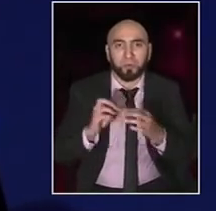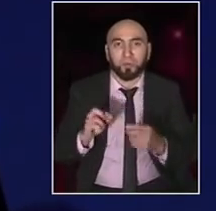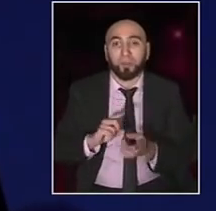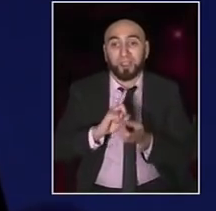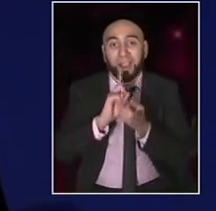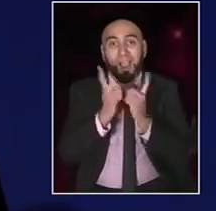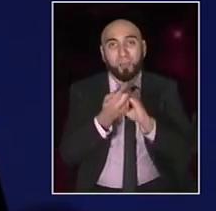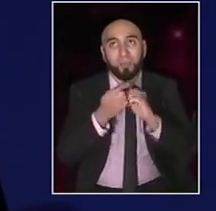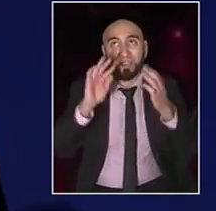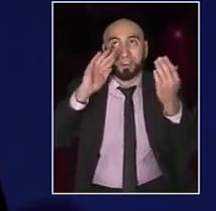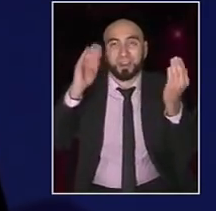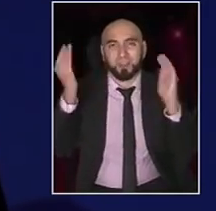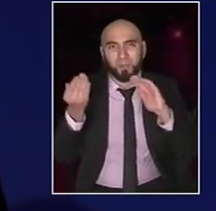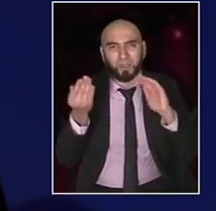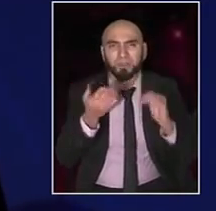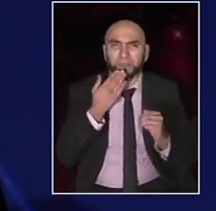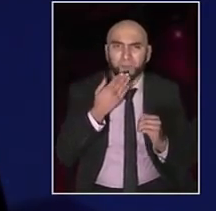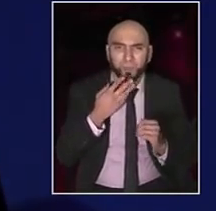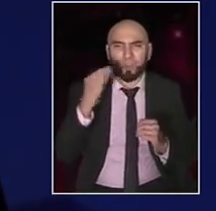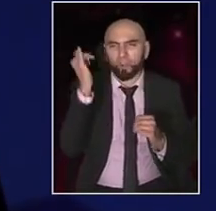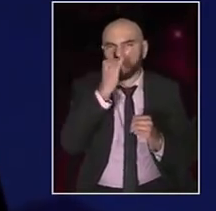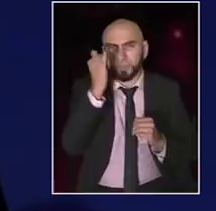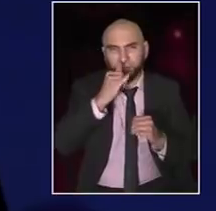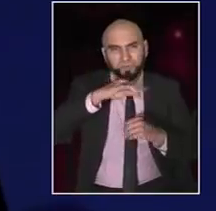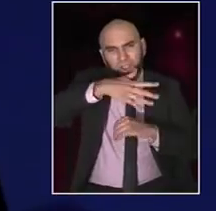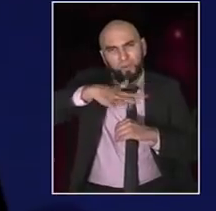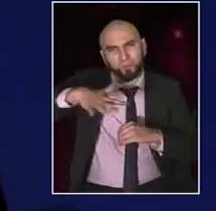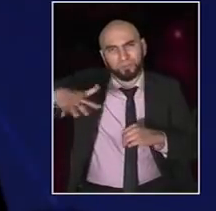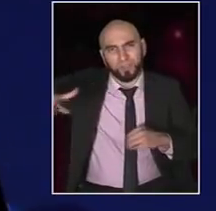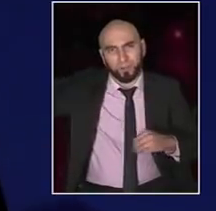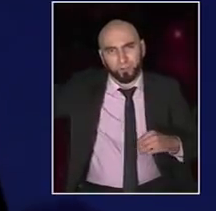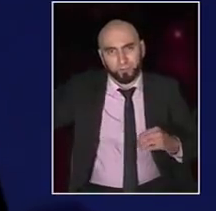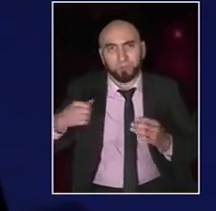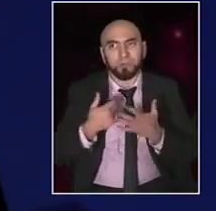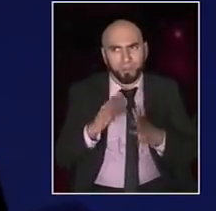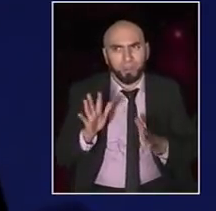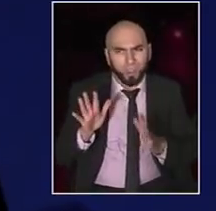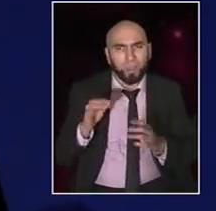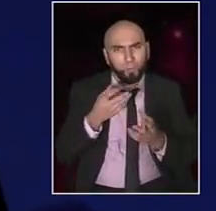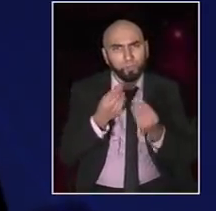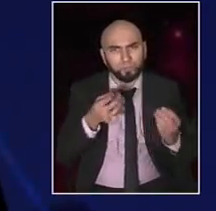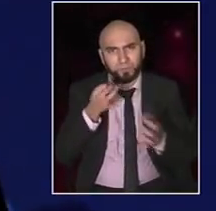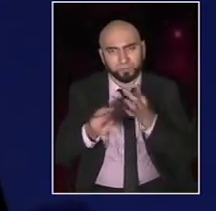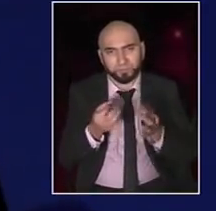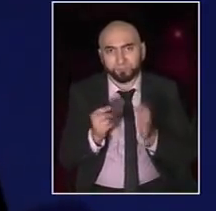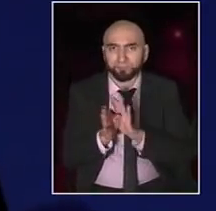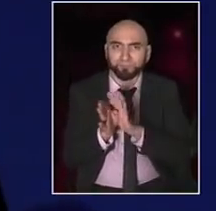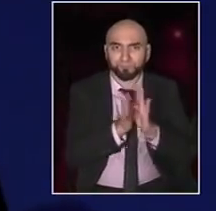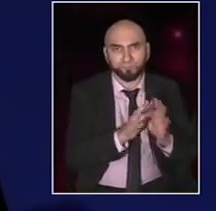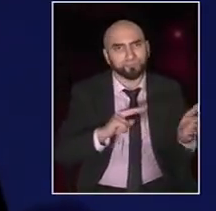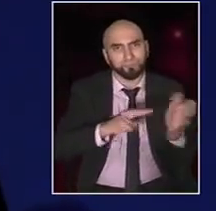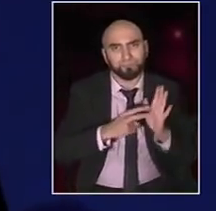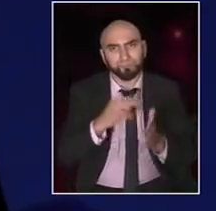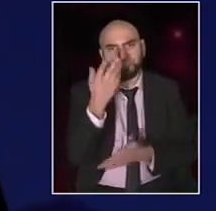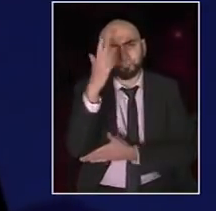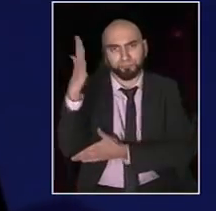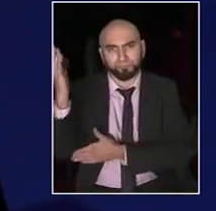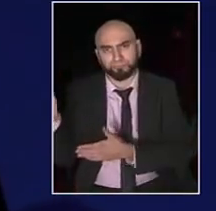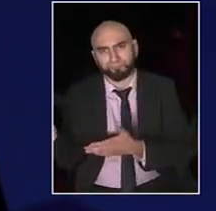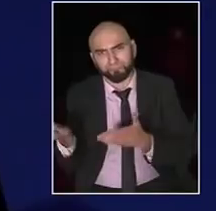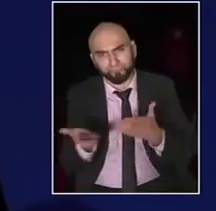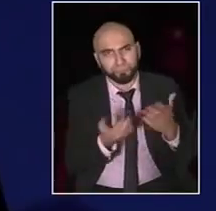la contaminación de los océanos, harto hemos escuchado de eso en este Congreso, la deforestación, los problemas de nutrición